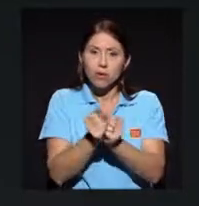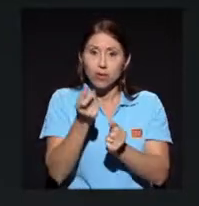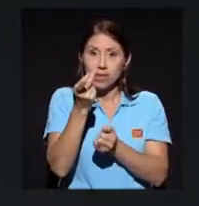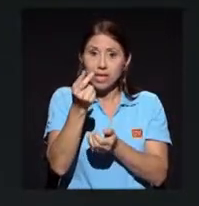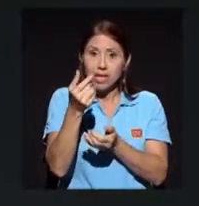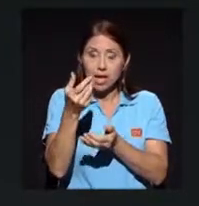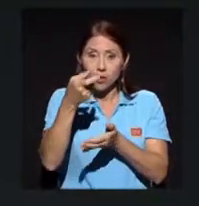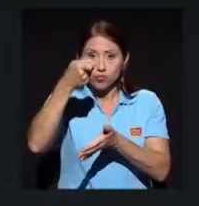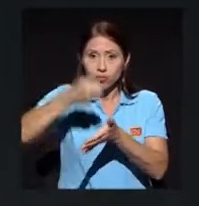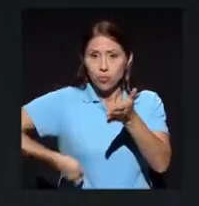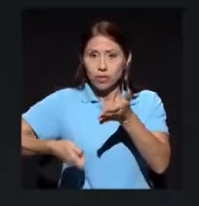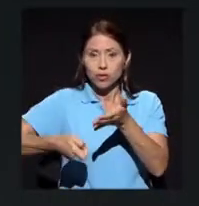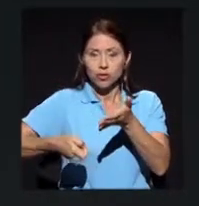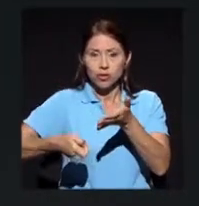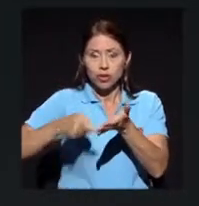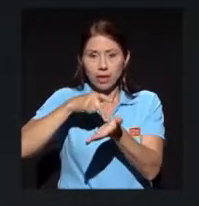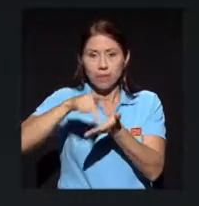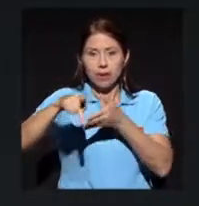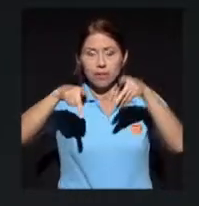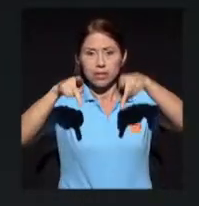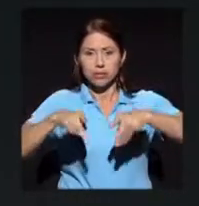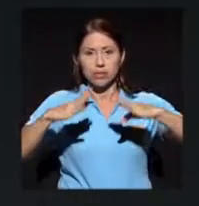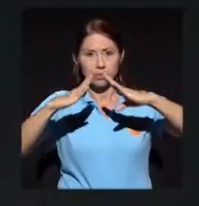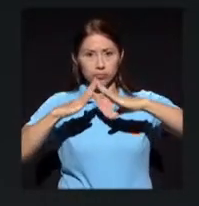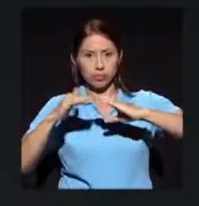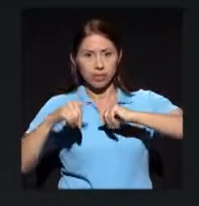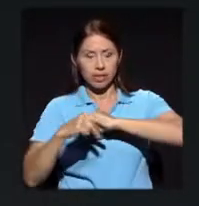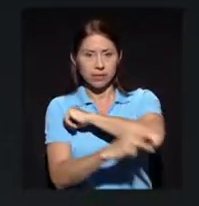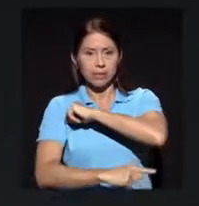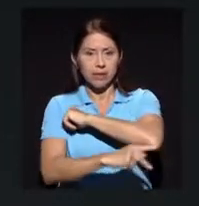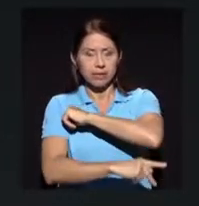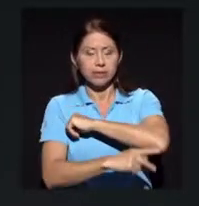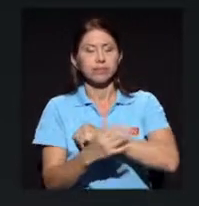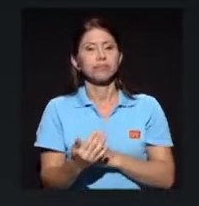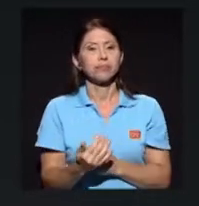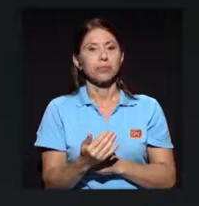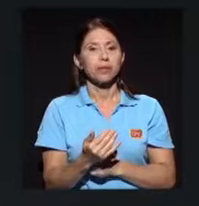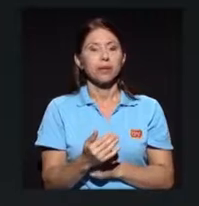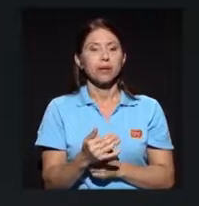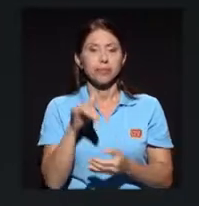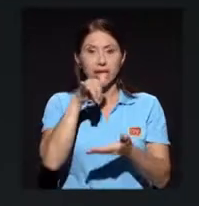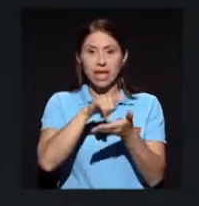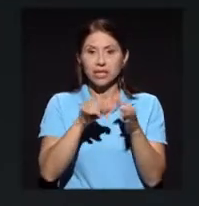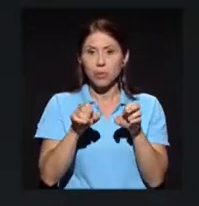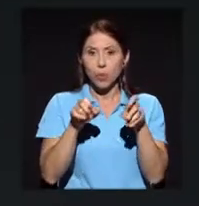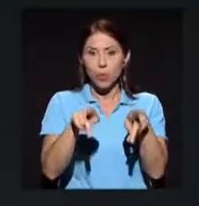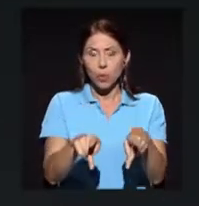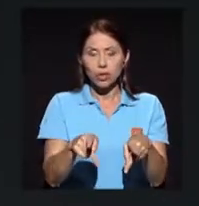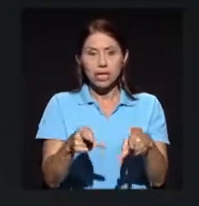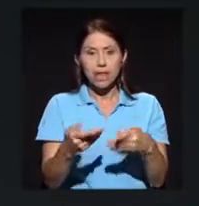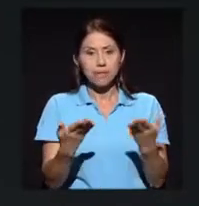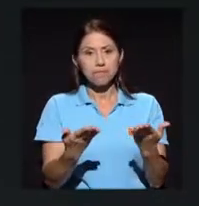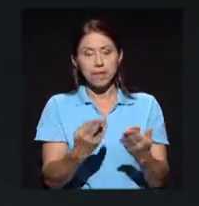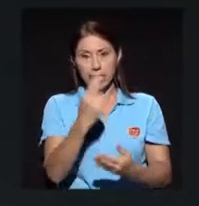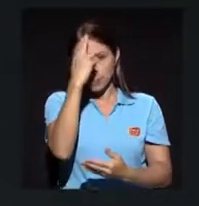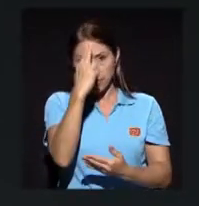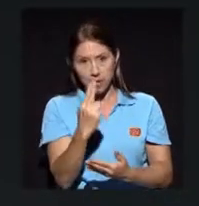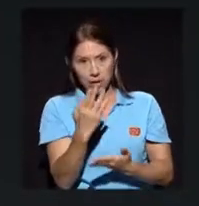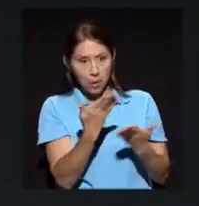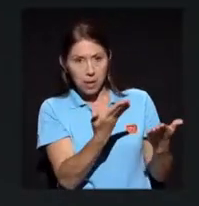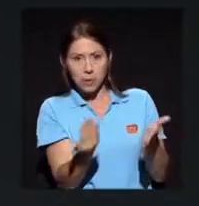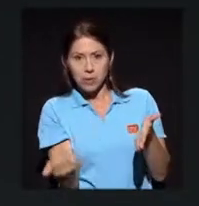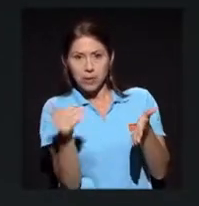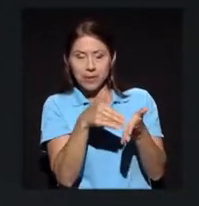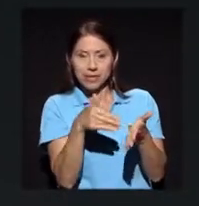impuestos que tributan los habitantes de este país y en esta ocasión tenemos el privilegio de tener con nosotros de